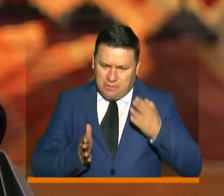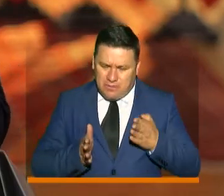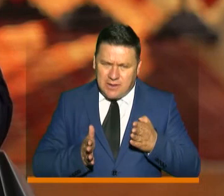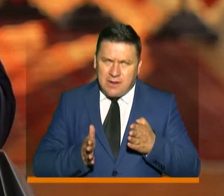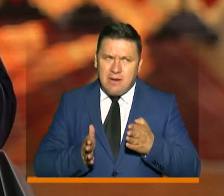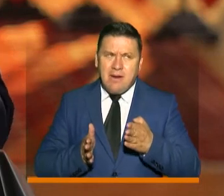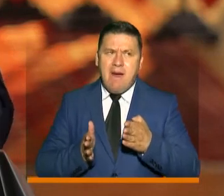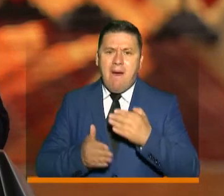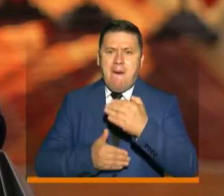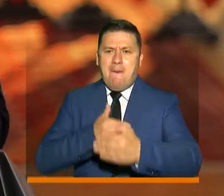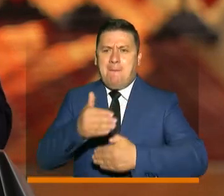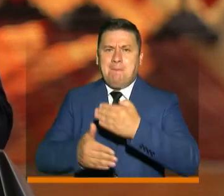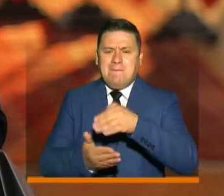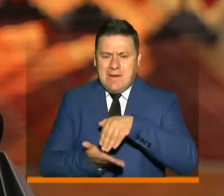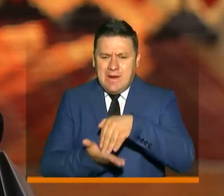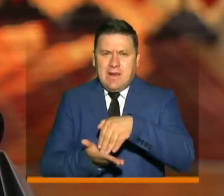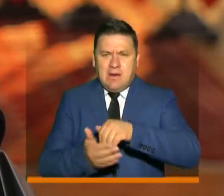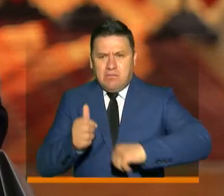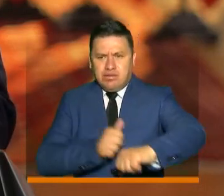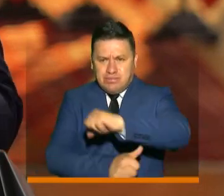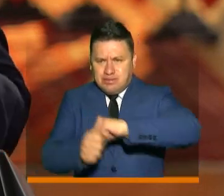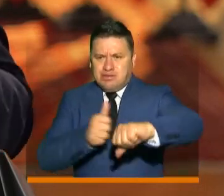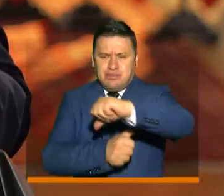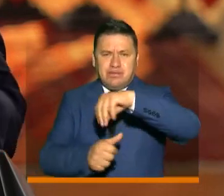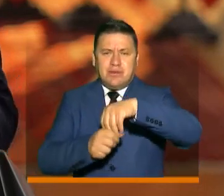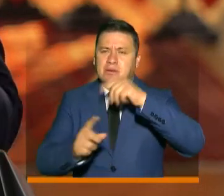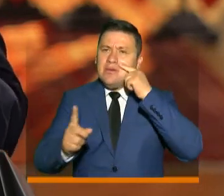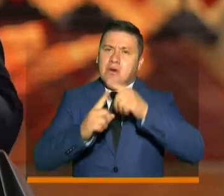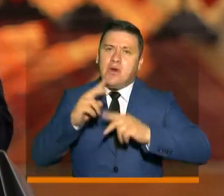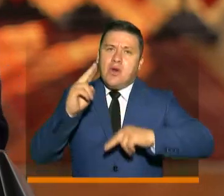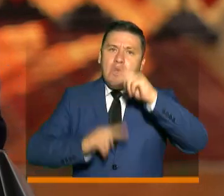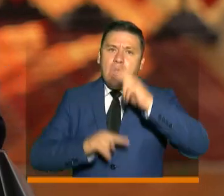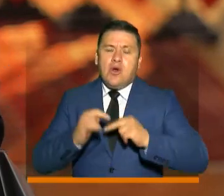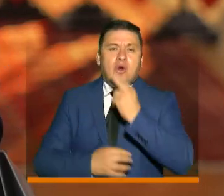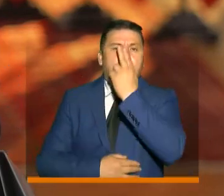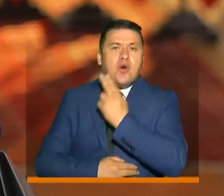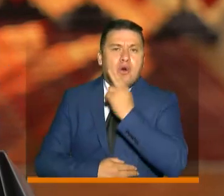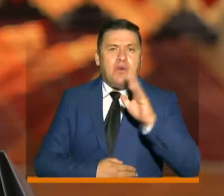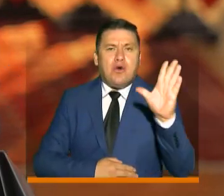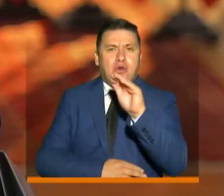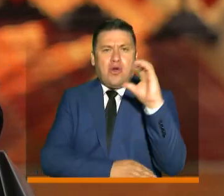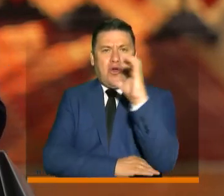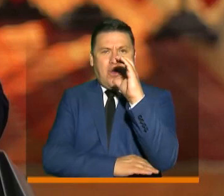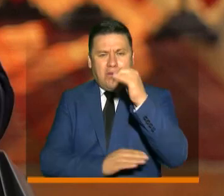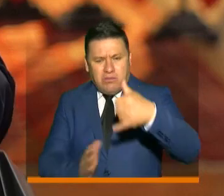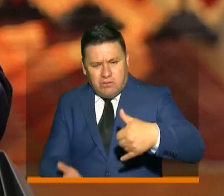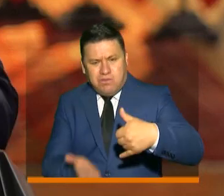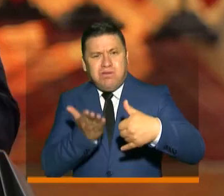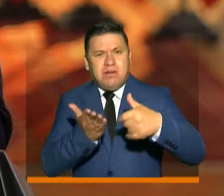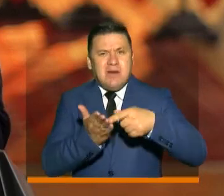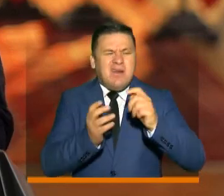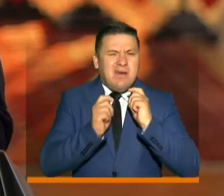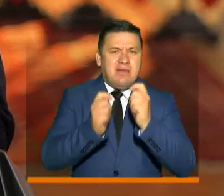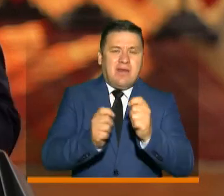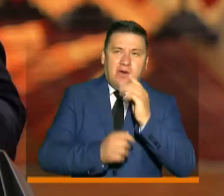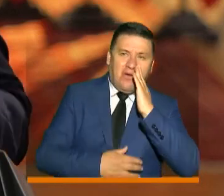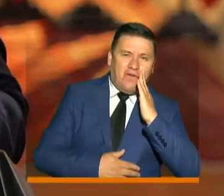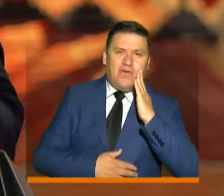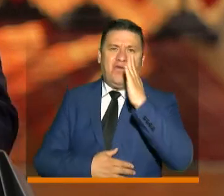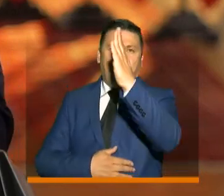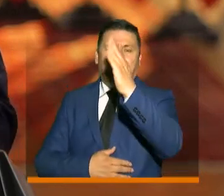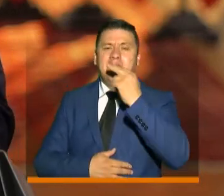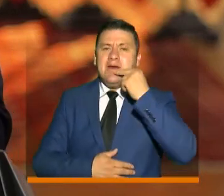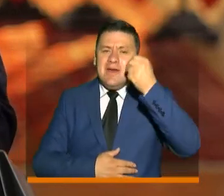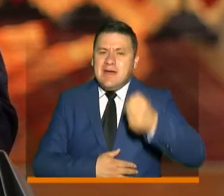para fortalecernos reactivarnos y construir un compromiso de país frente al futuro que nos lleve a cerrar las